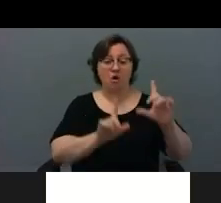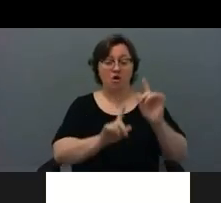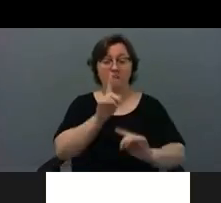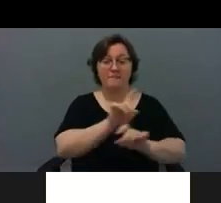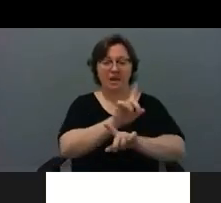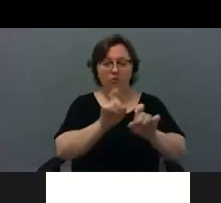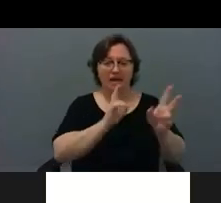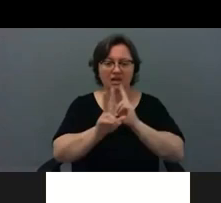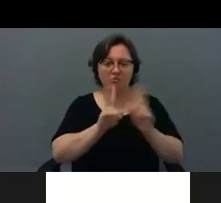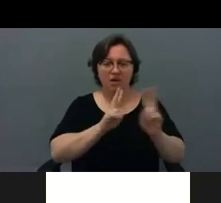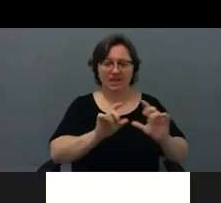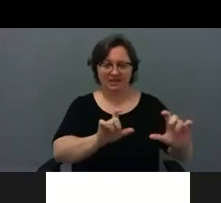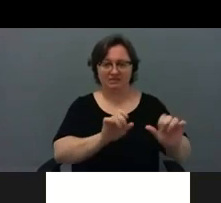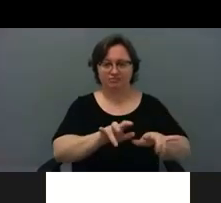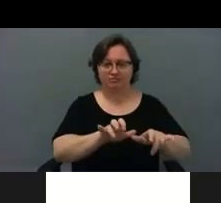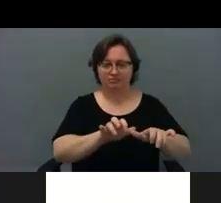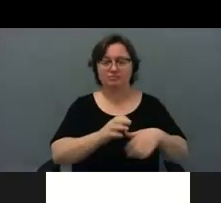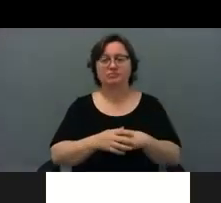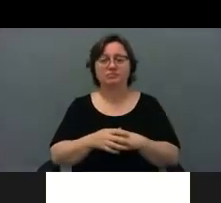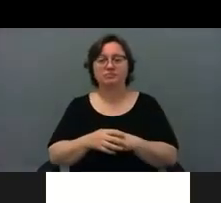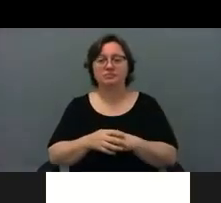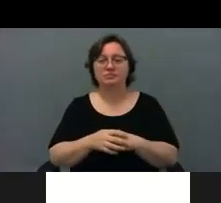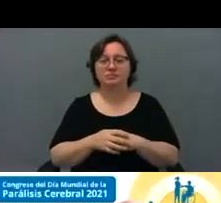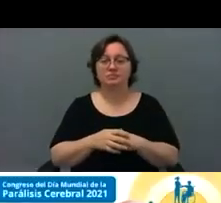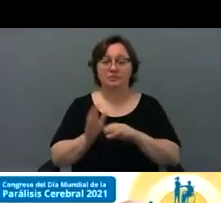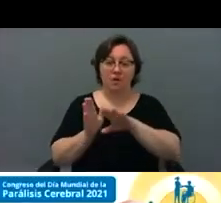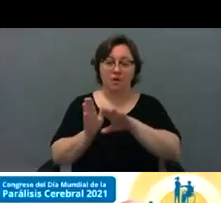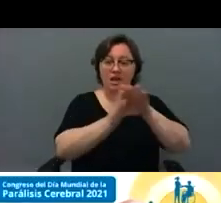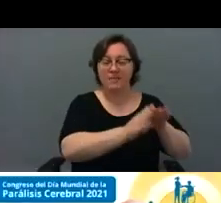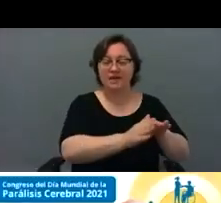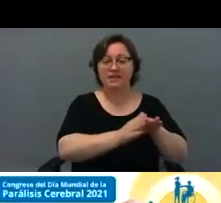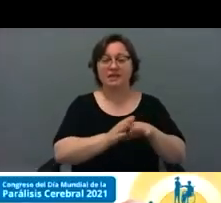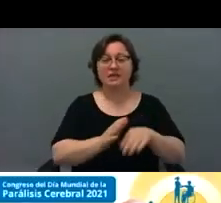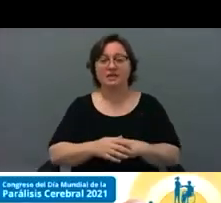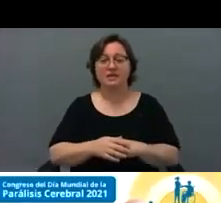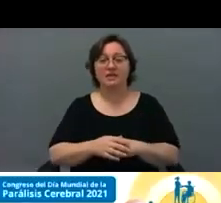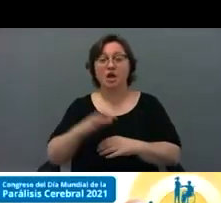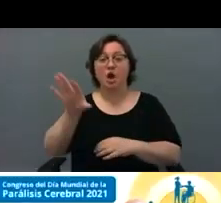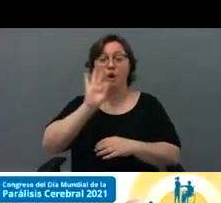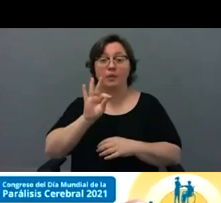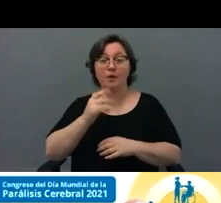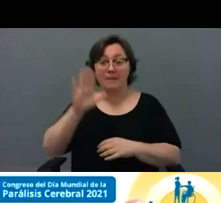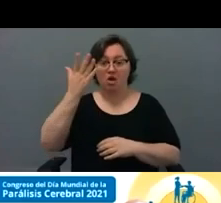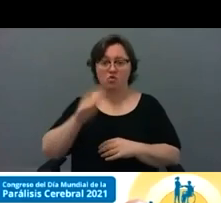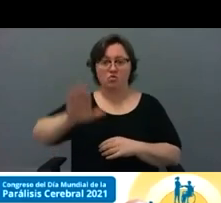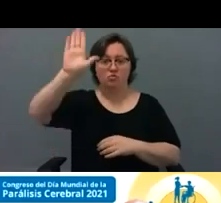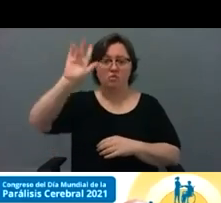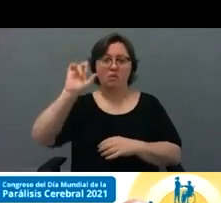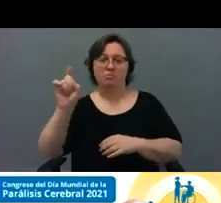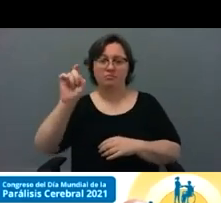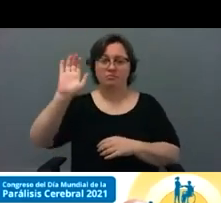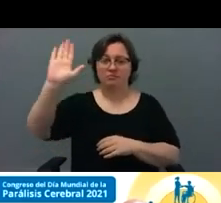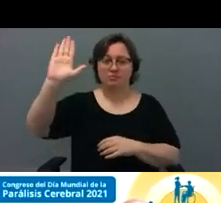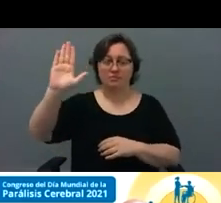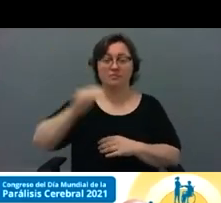respuestas. Por otro lado, tenemos la opción de levantar la mano. Y en